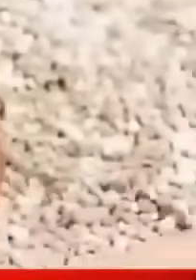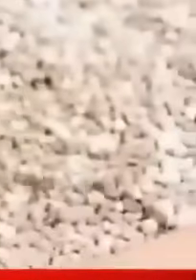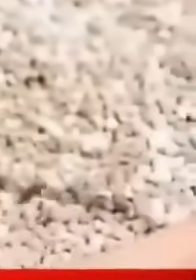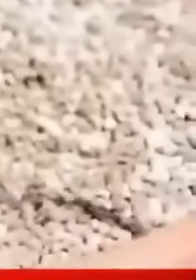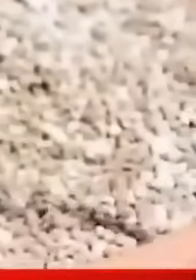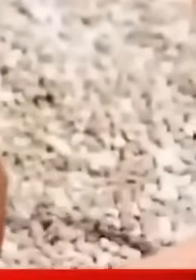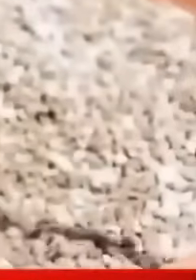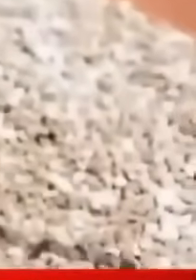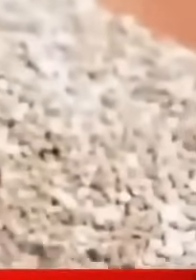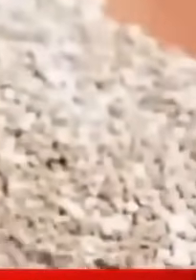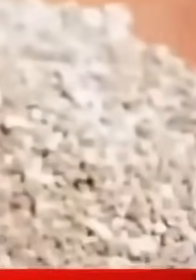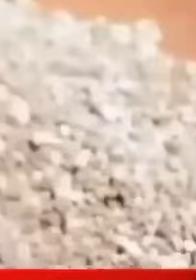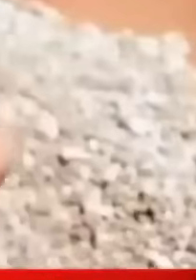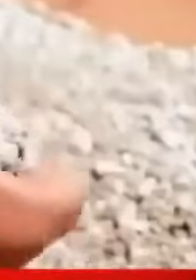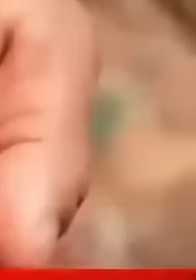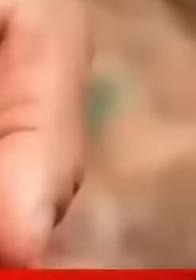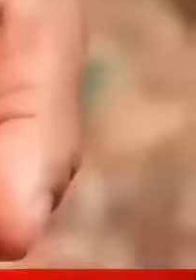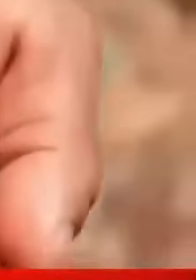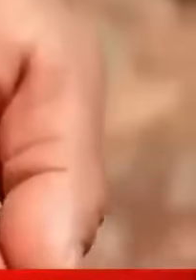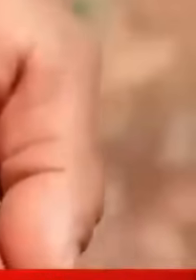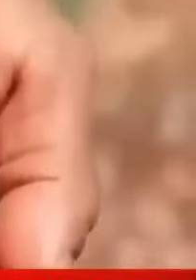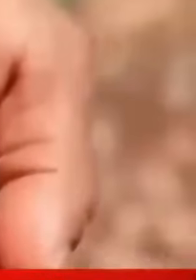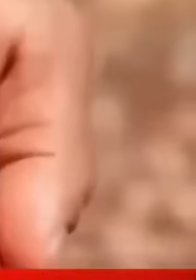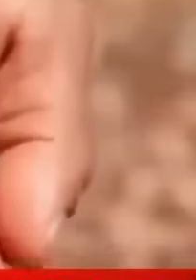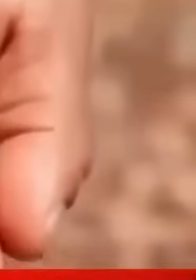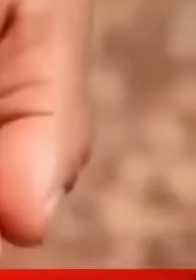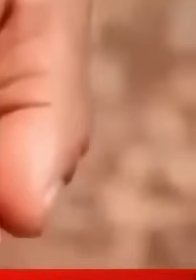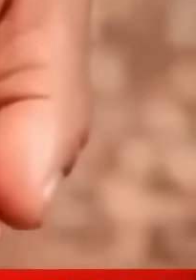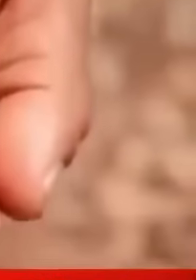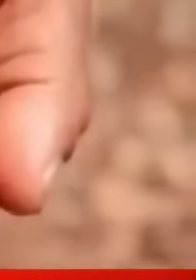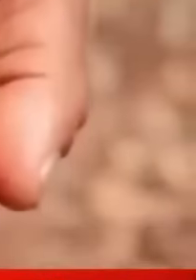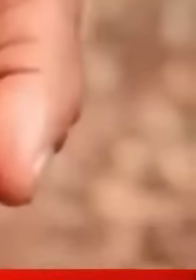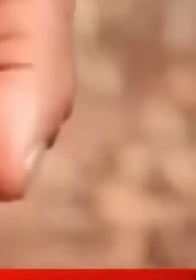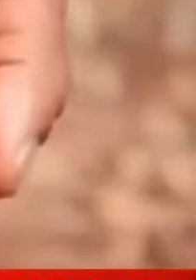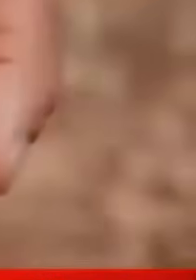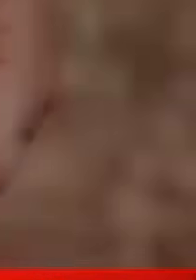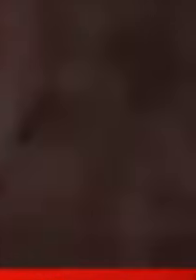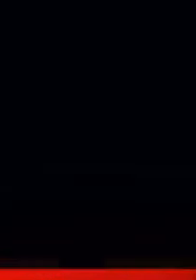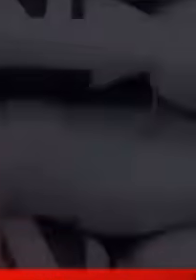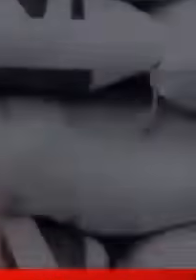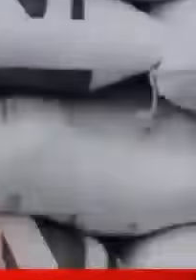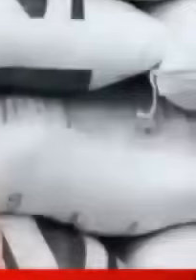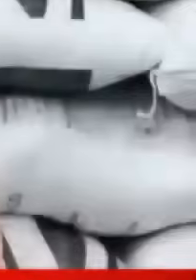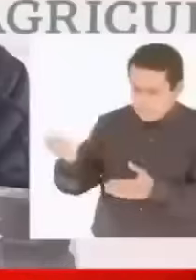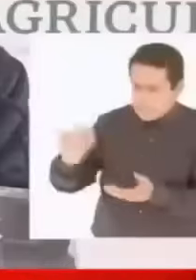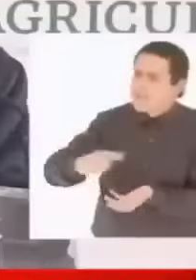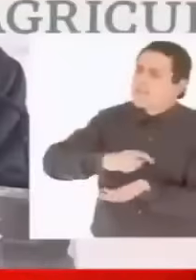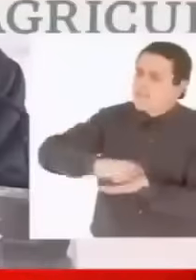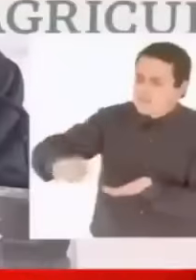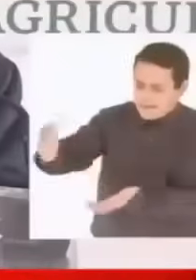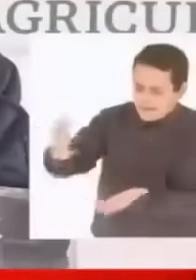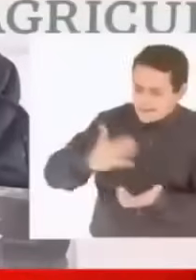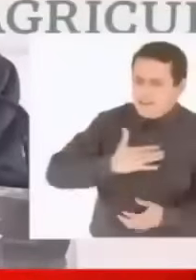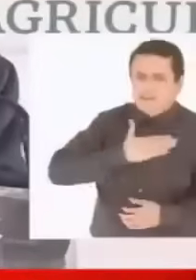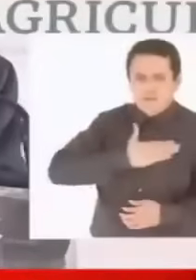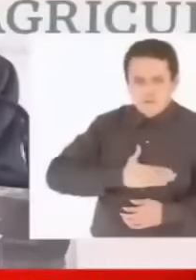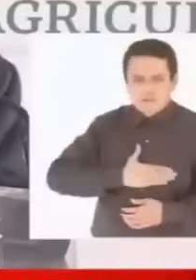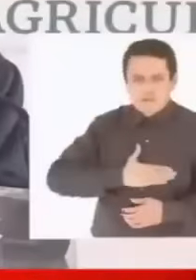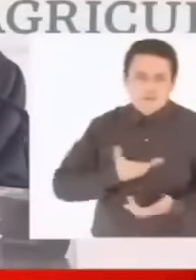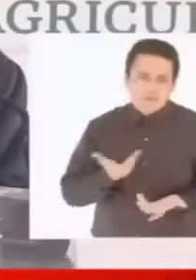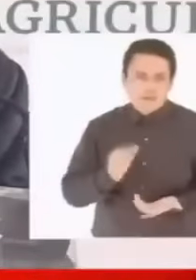las mejoras para este país, pero sobre todo para ayudar a los que más lo necesitan. Sin embargo,